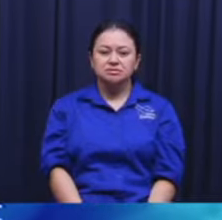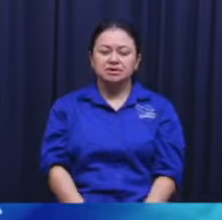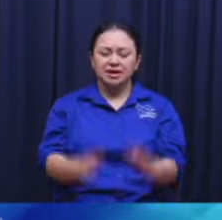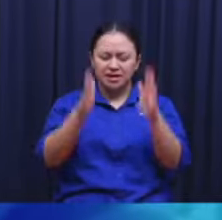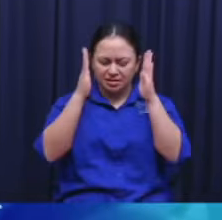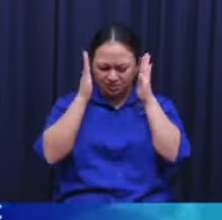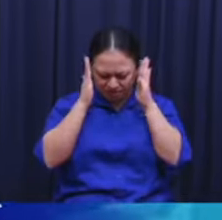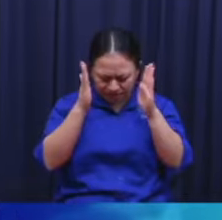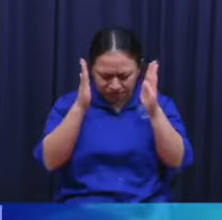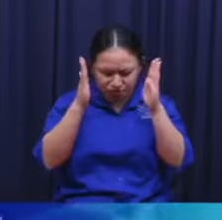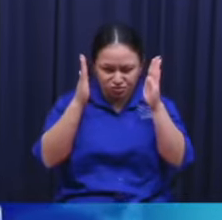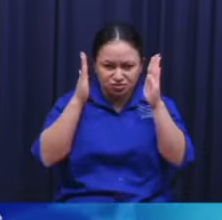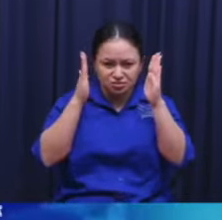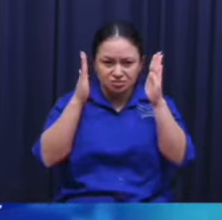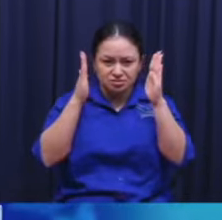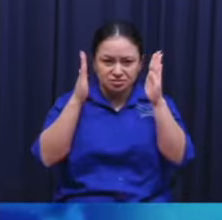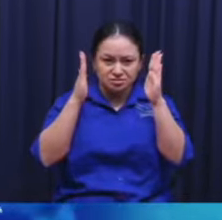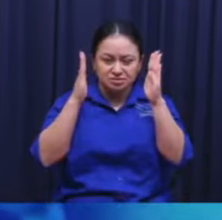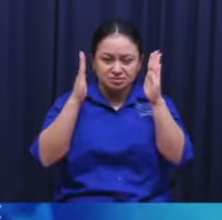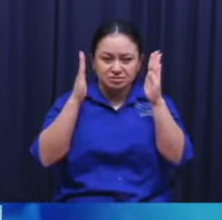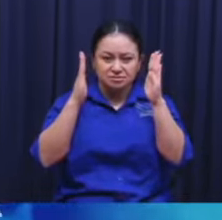¡Alerta!